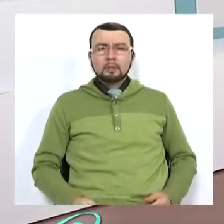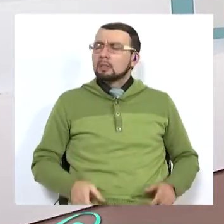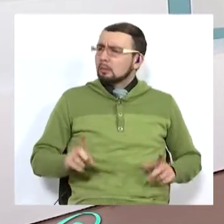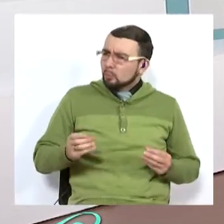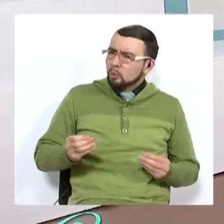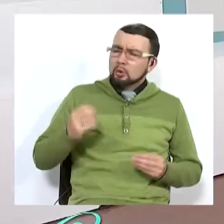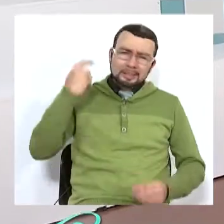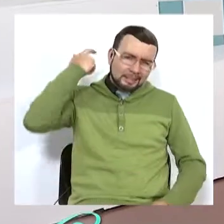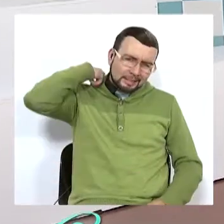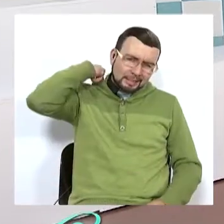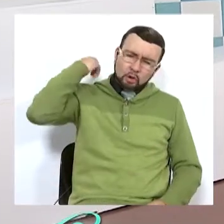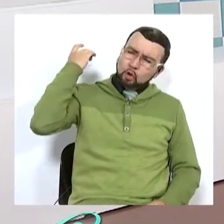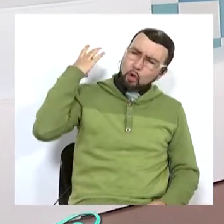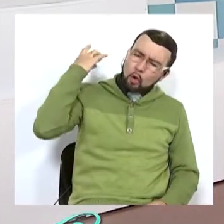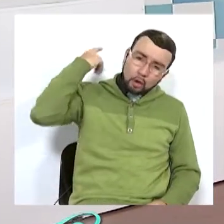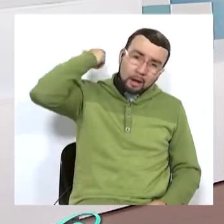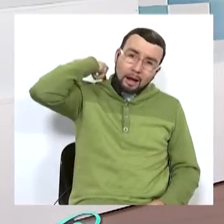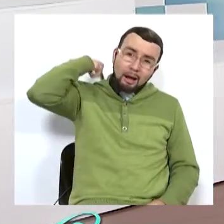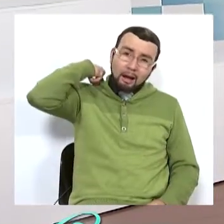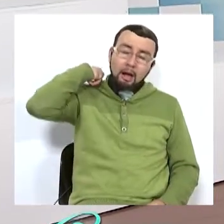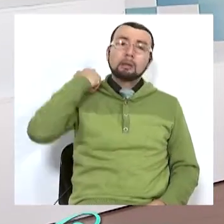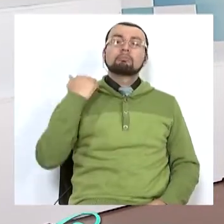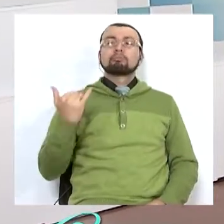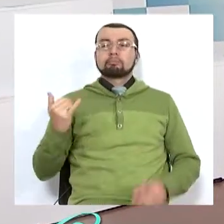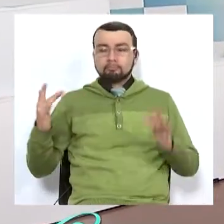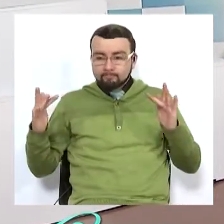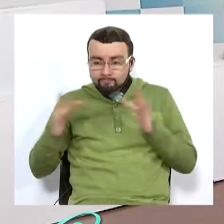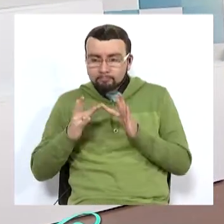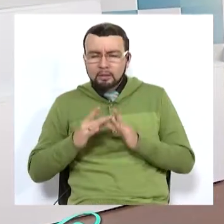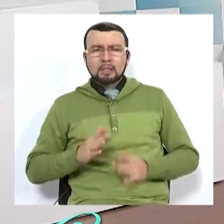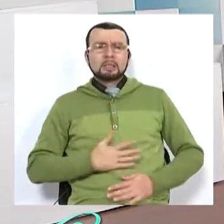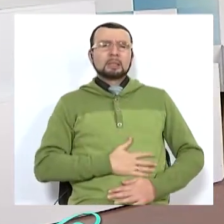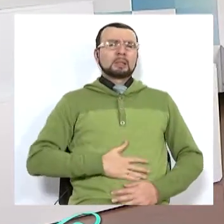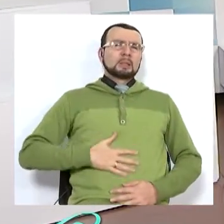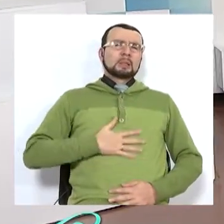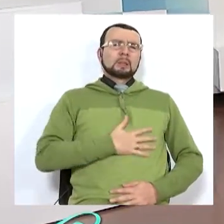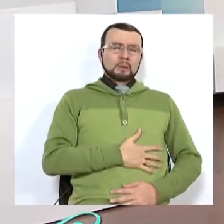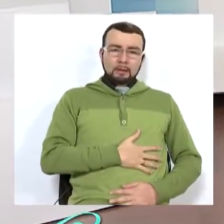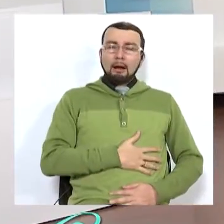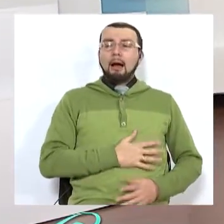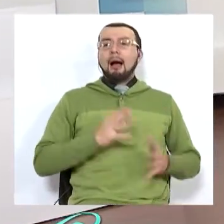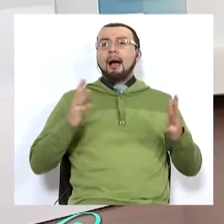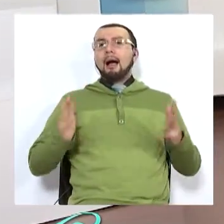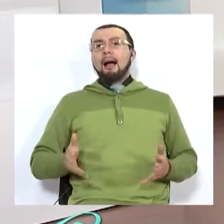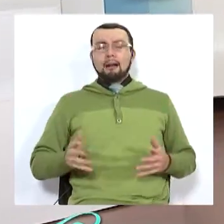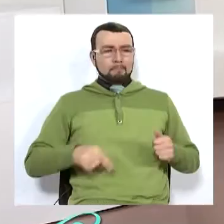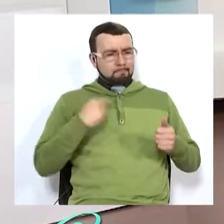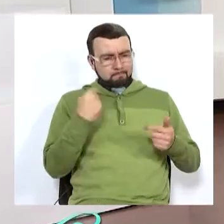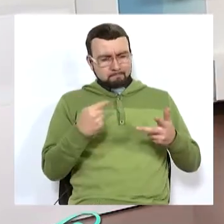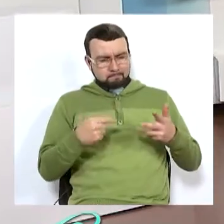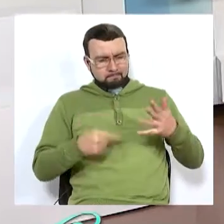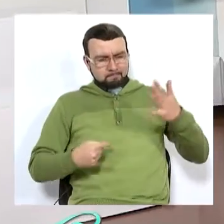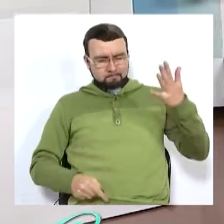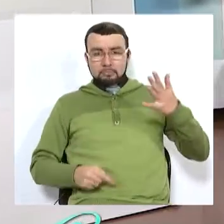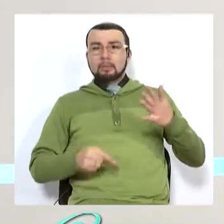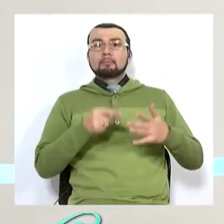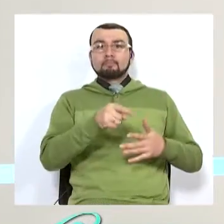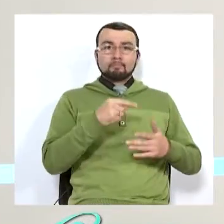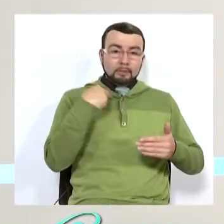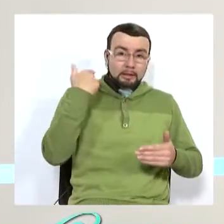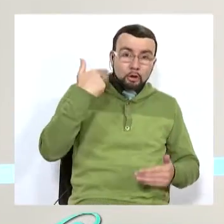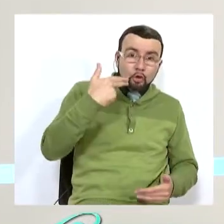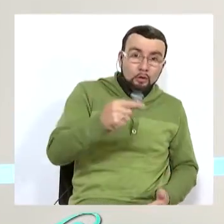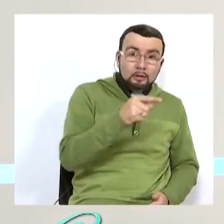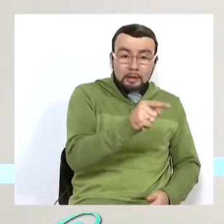tienen con problemas gástricos. Entonces miren cómo todo el historial clínico sigue siendo la base para poder uno definir